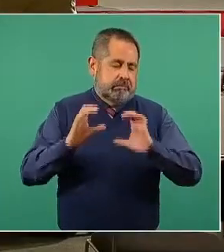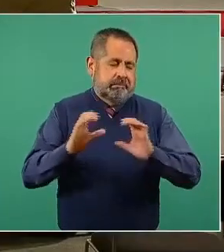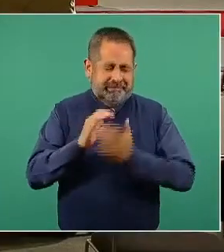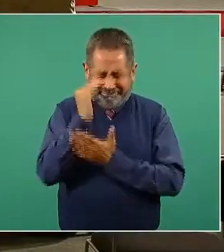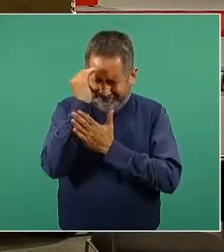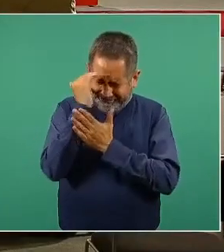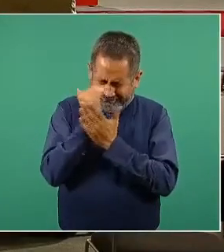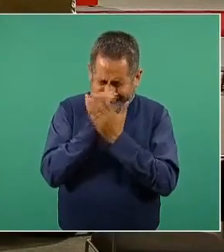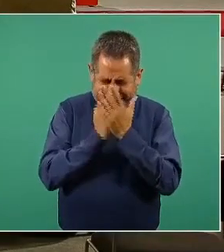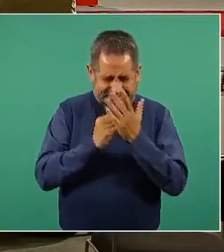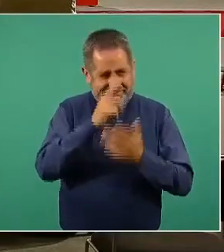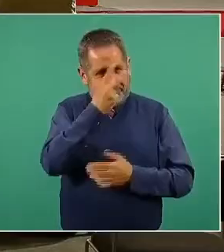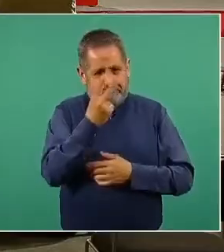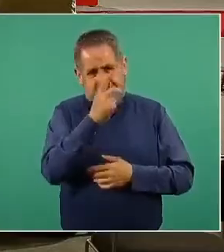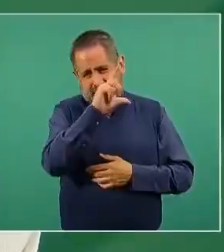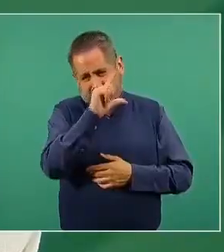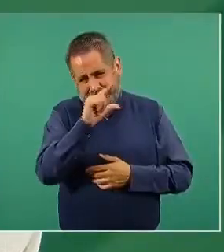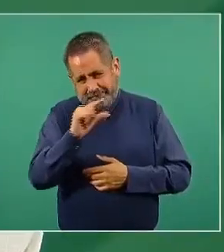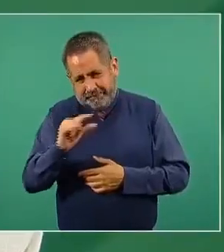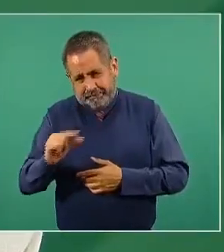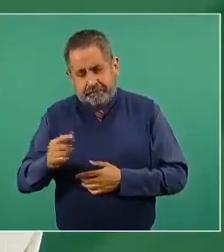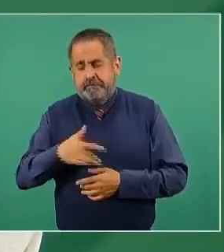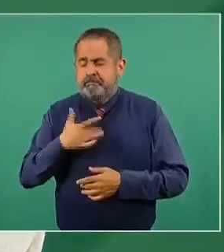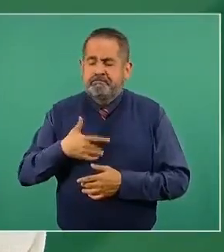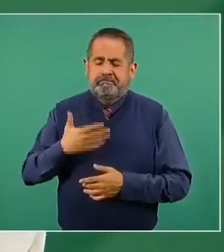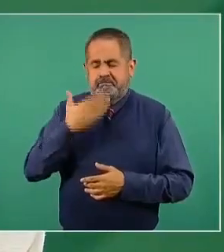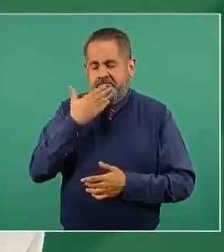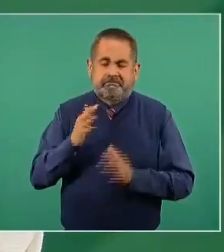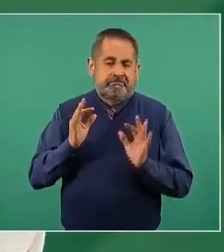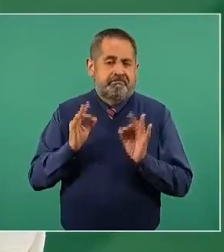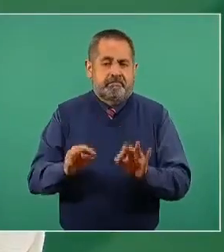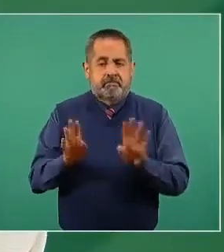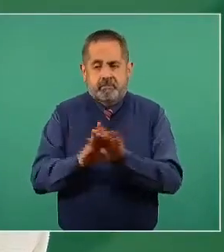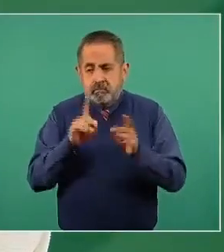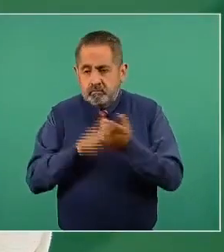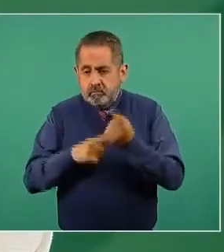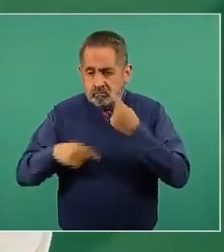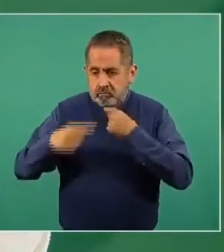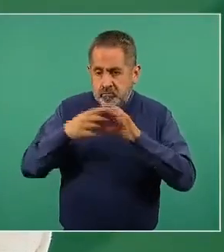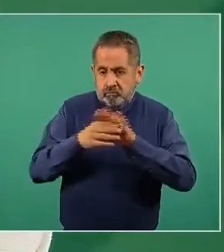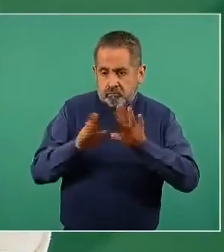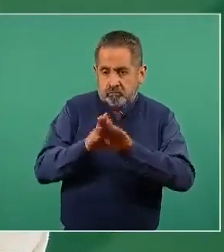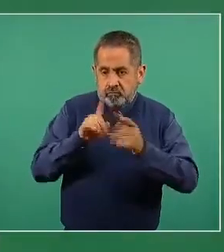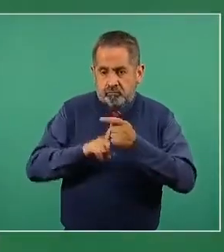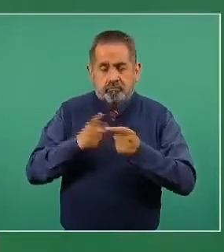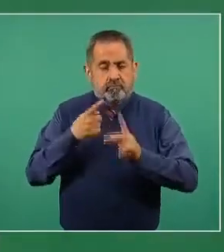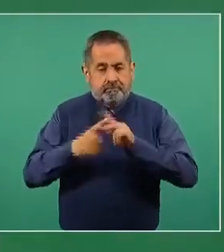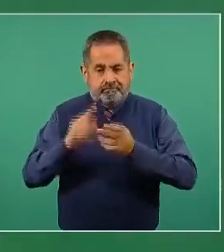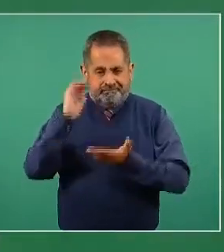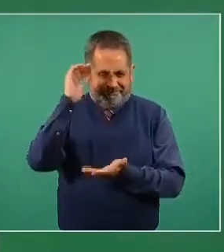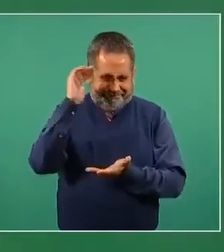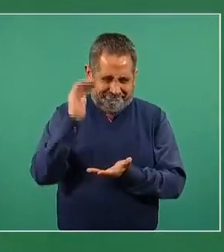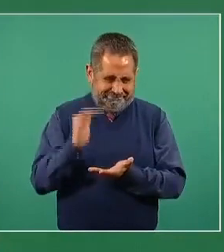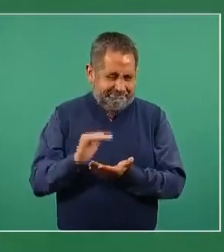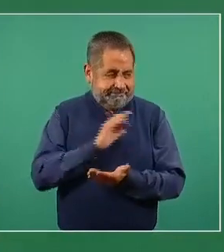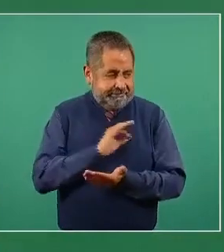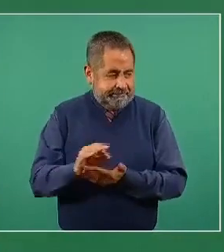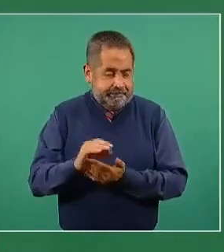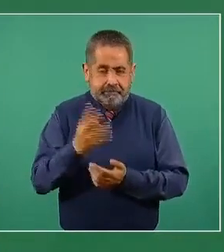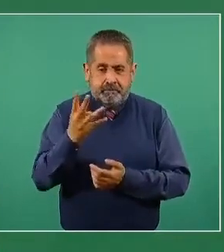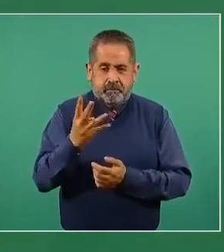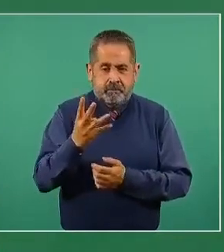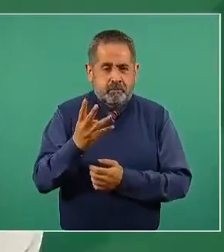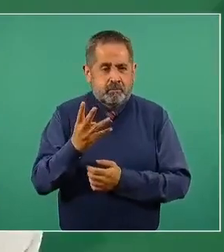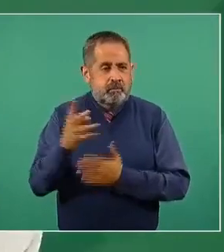esperanza, esta alegría, esta satisfacción que da el ver la epidemia en reducción ya por más de